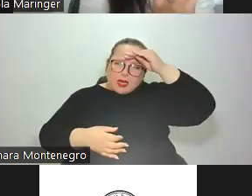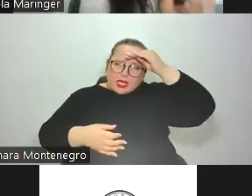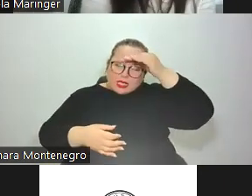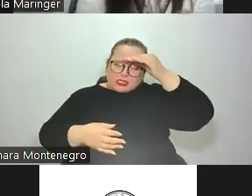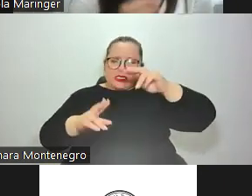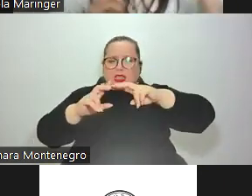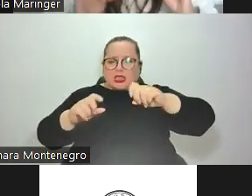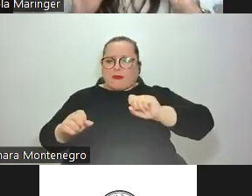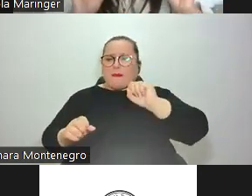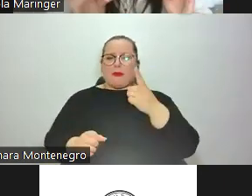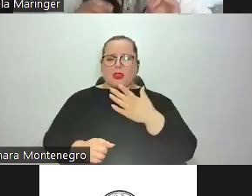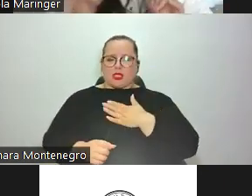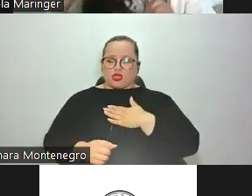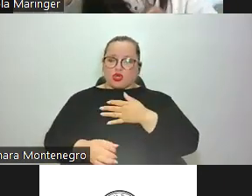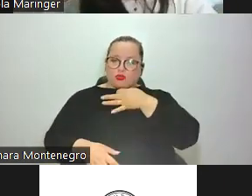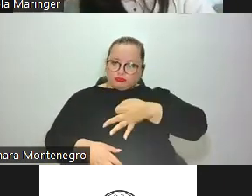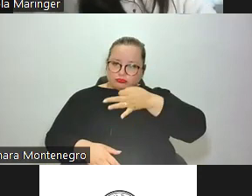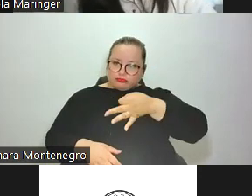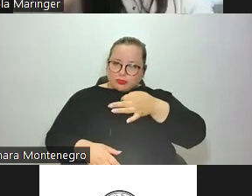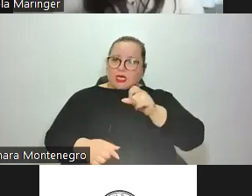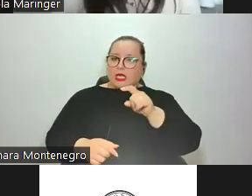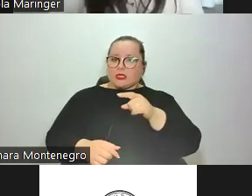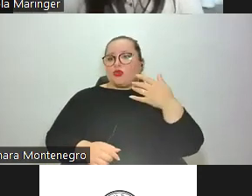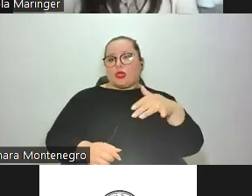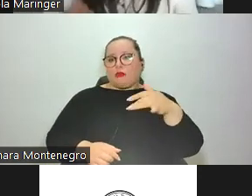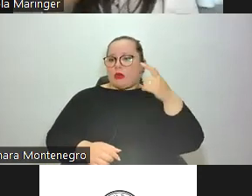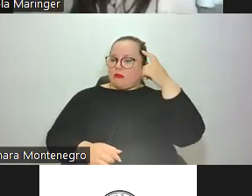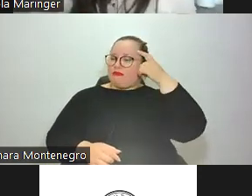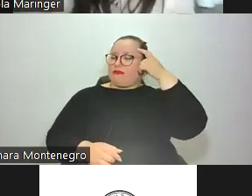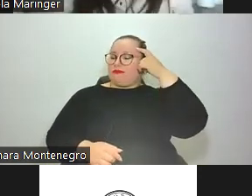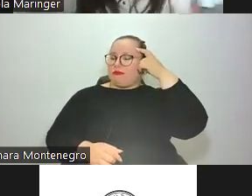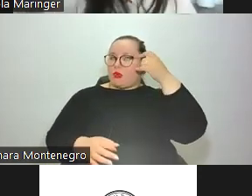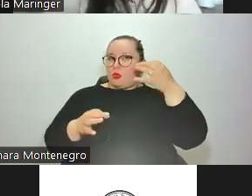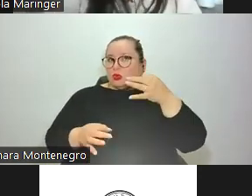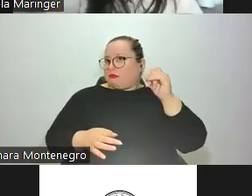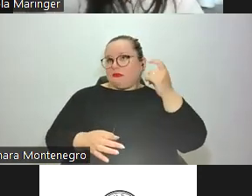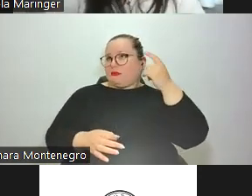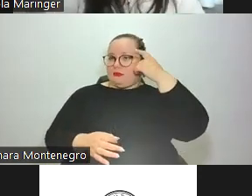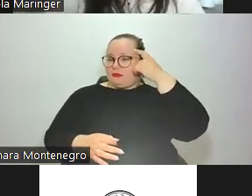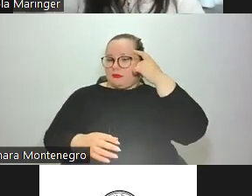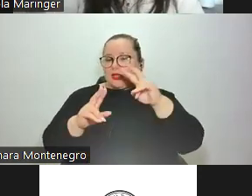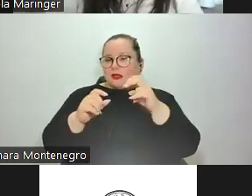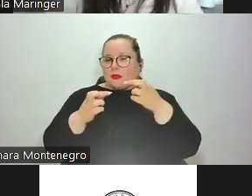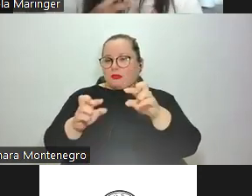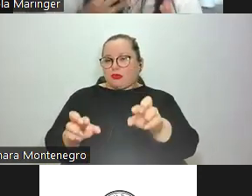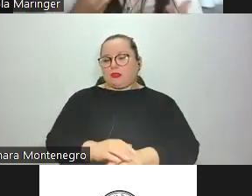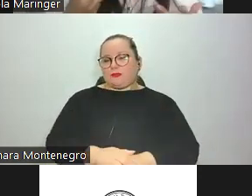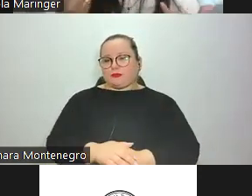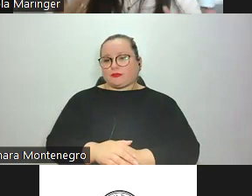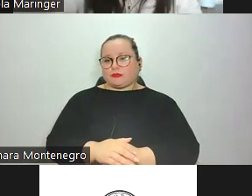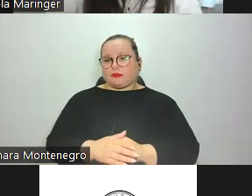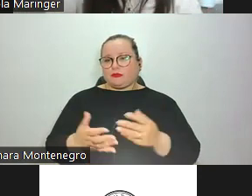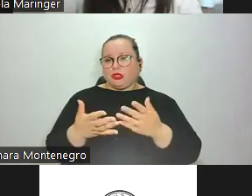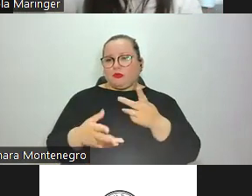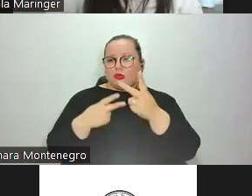desde primera persona. Eso sería lo primero que se me viene a la cabeza en el tema de las oportunidades. ¿Tú cómo has ido viendo,